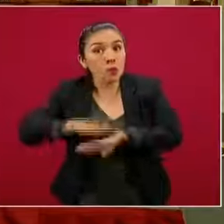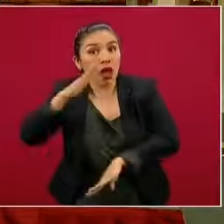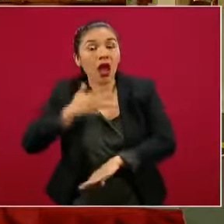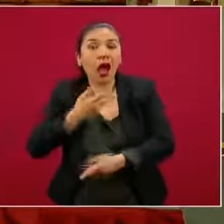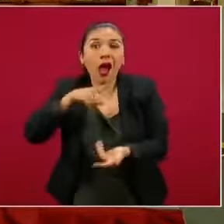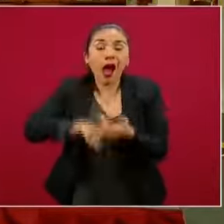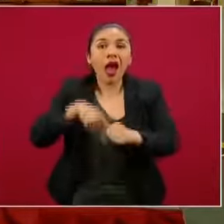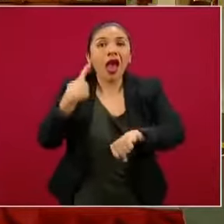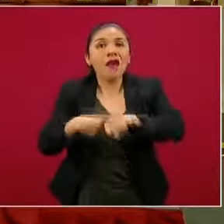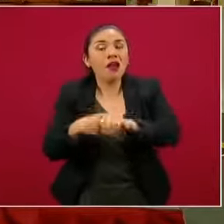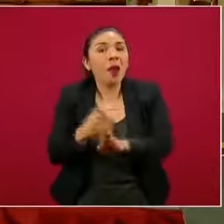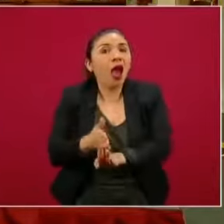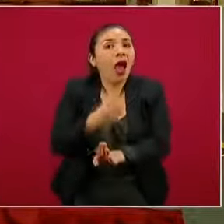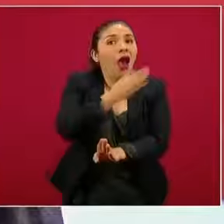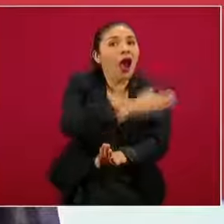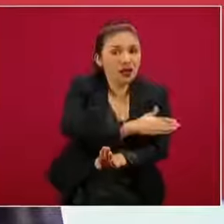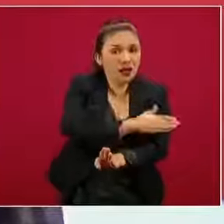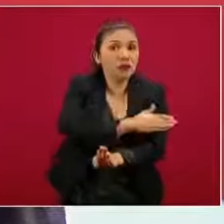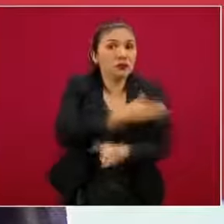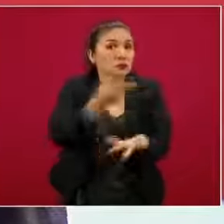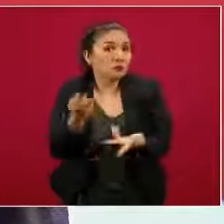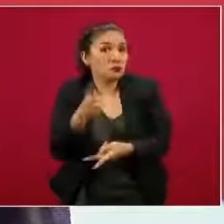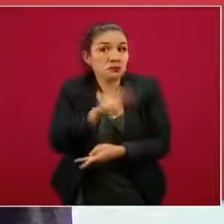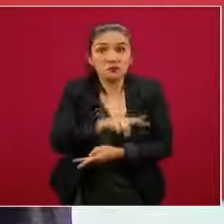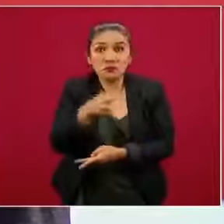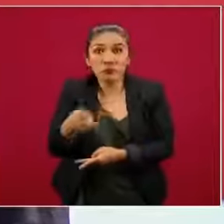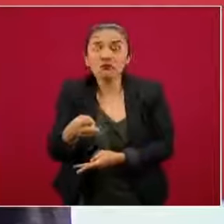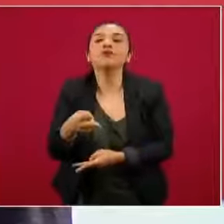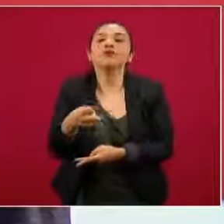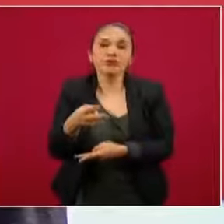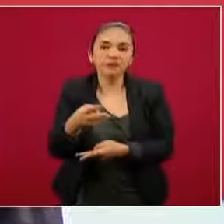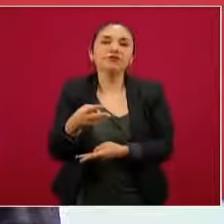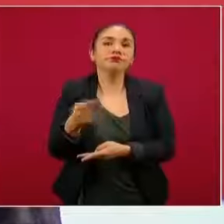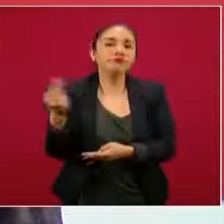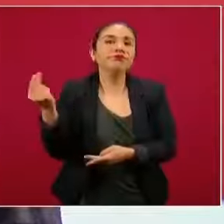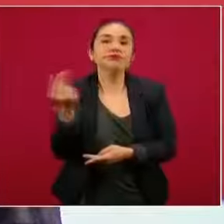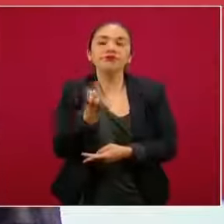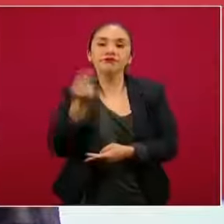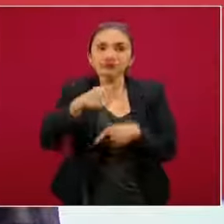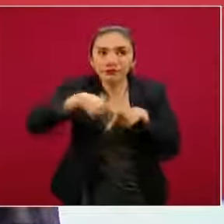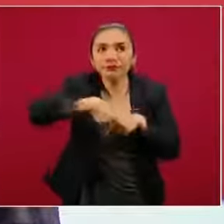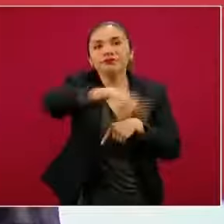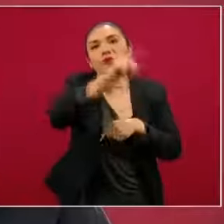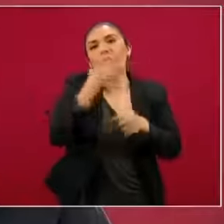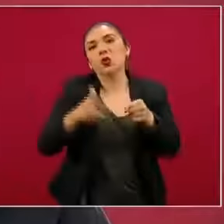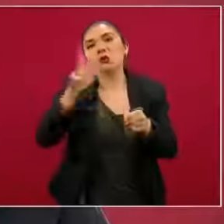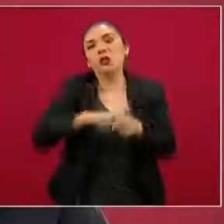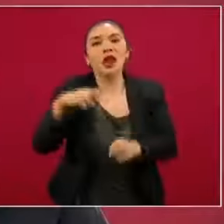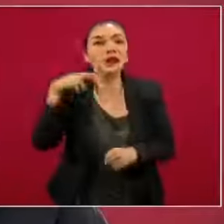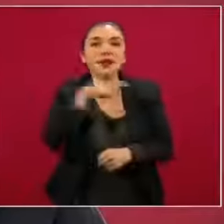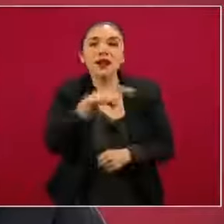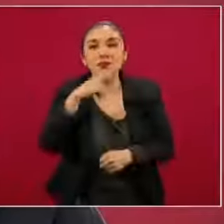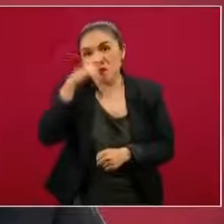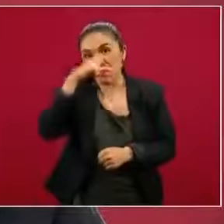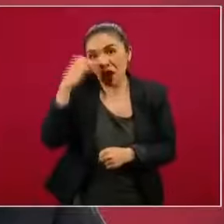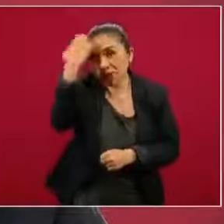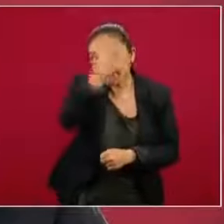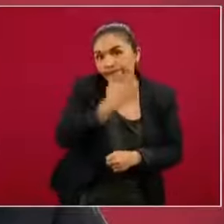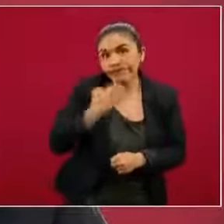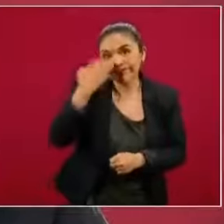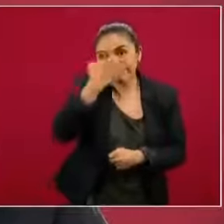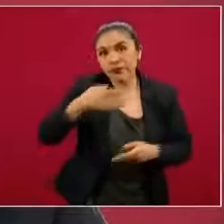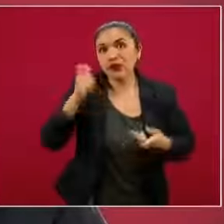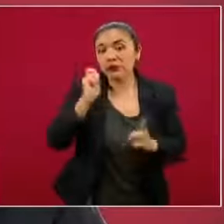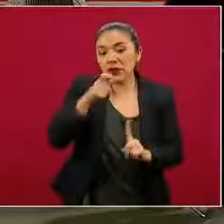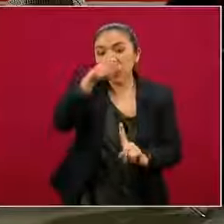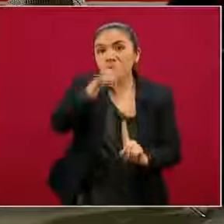enfermedades crónicas, también cualquiera de las dos cosas, que necesita ir al hospital lo más pronto posible para ser evaluada, ya